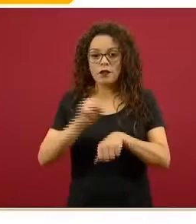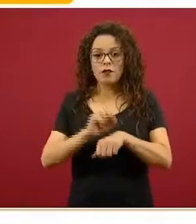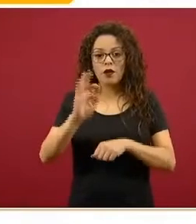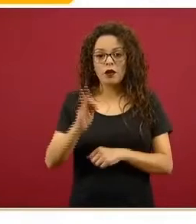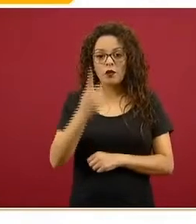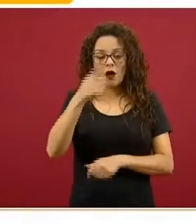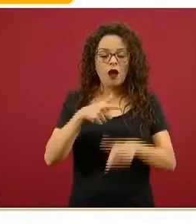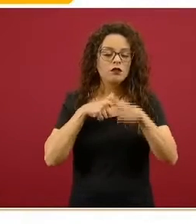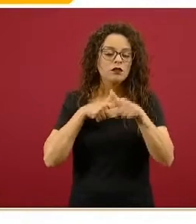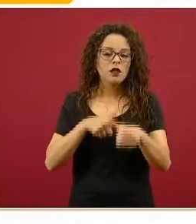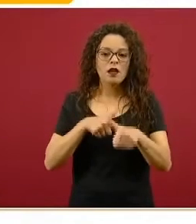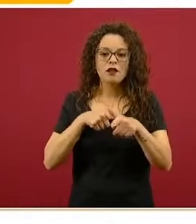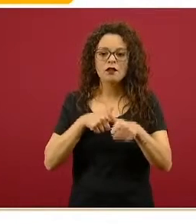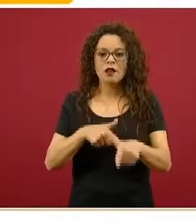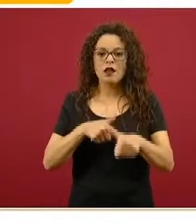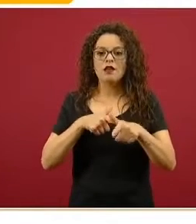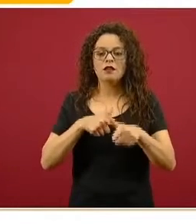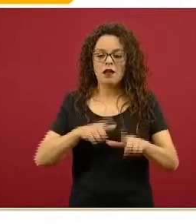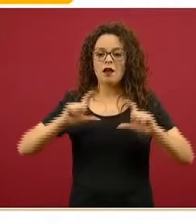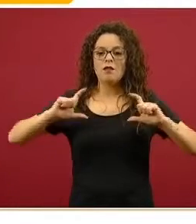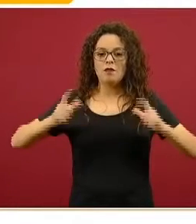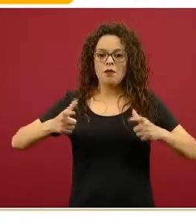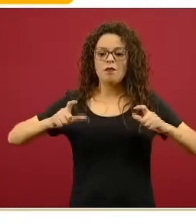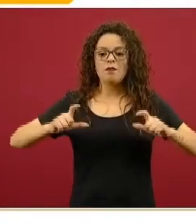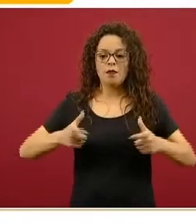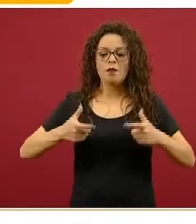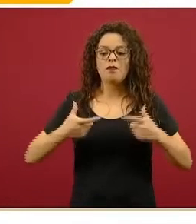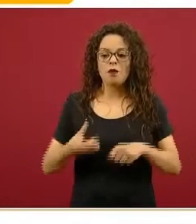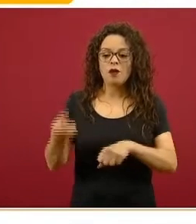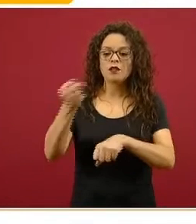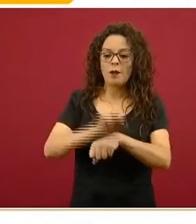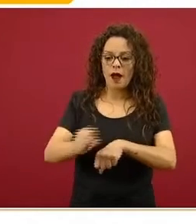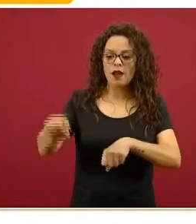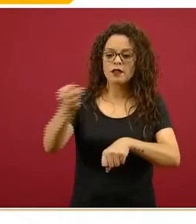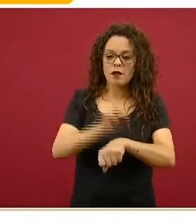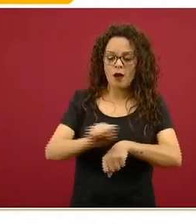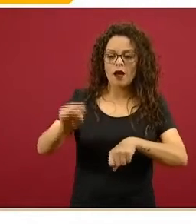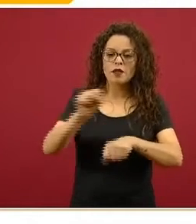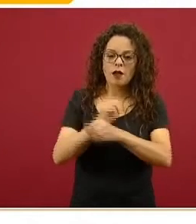descenso constante. Todas las semanas ha ido bajando, esto es lo que también